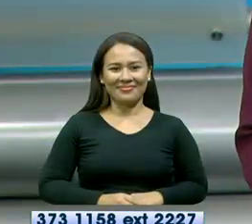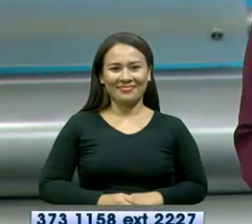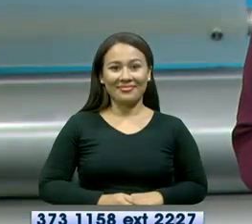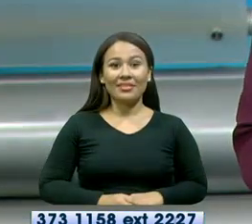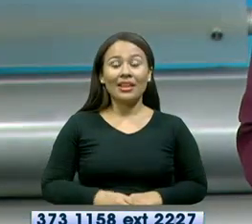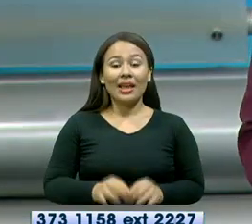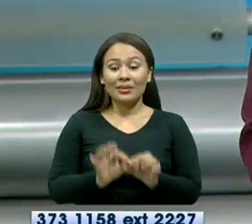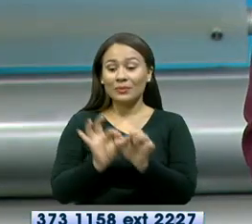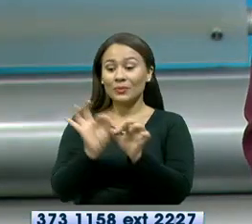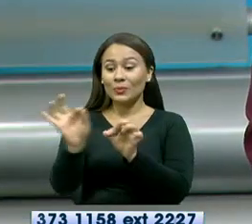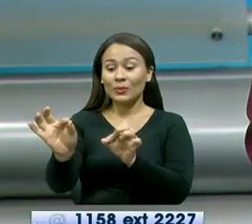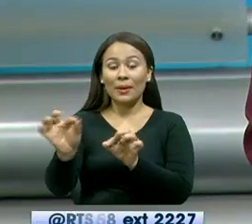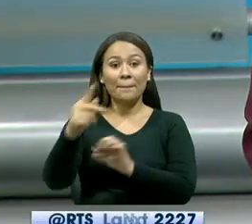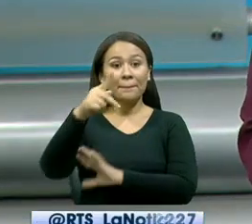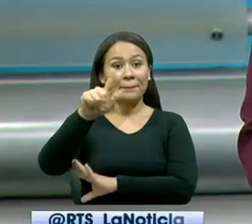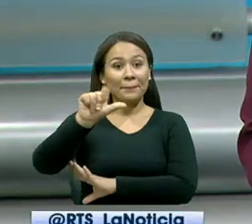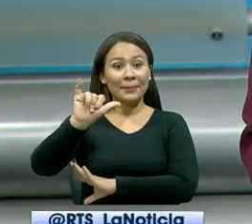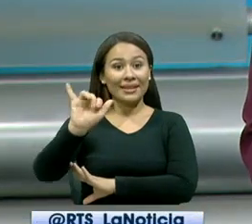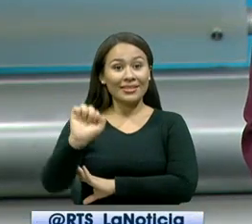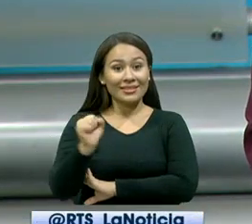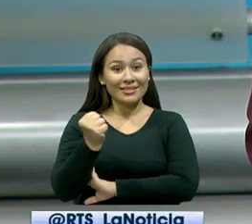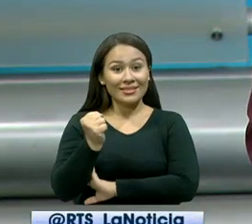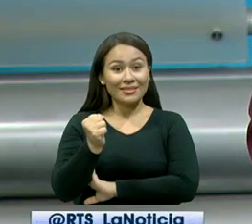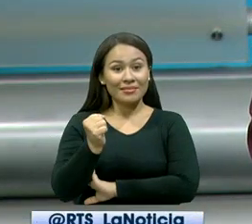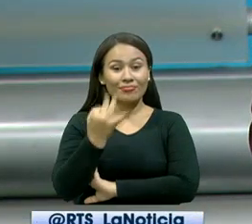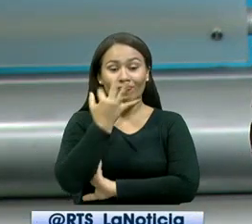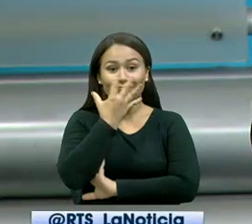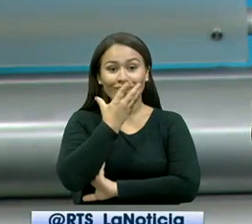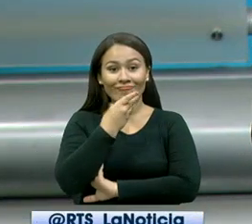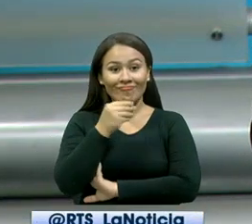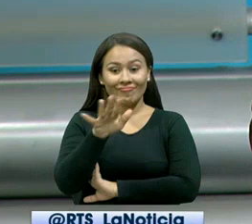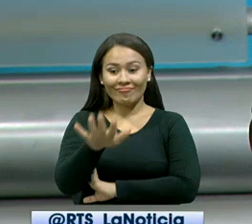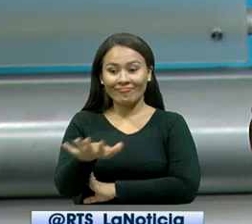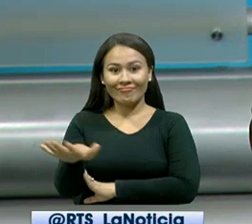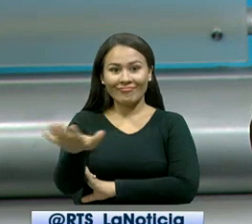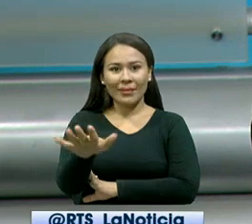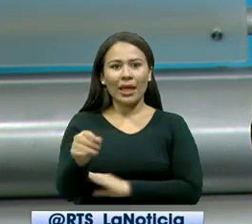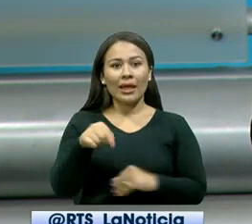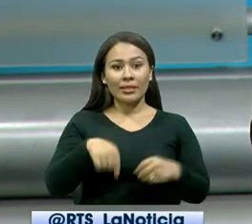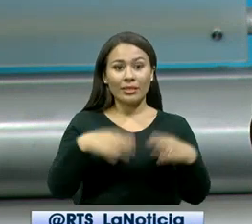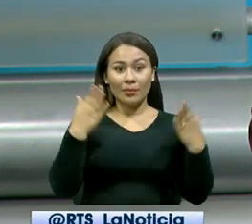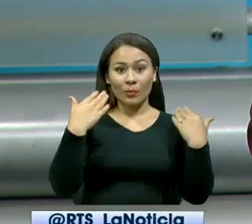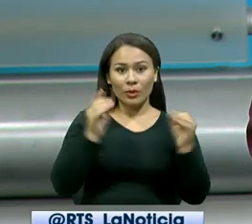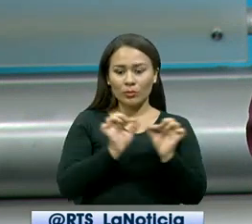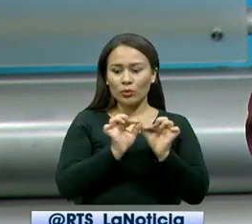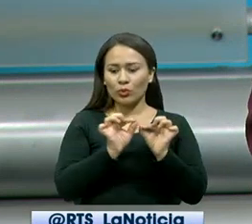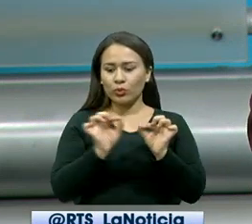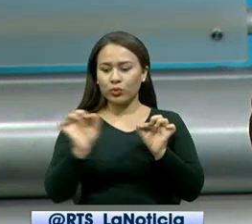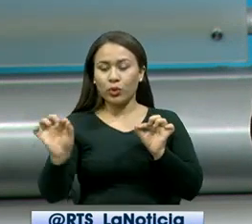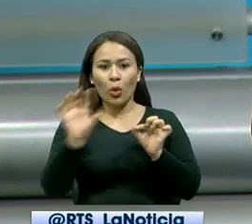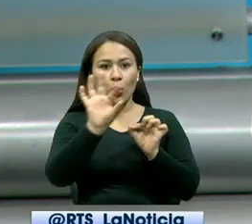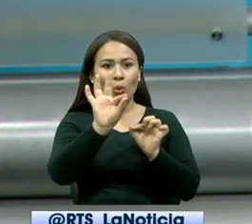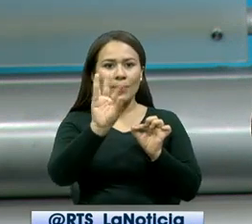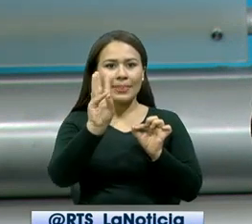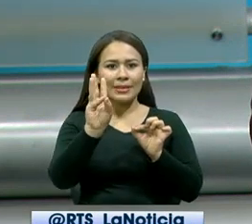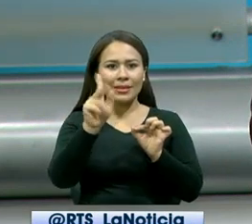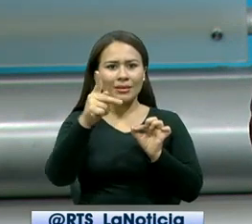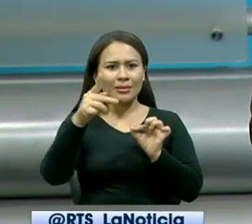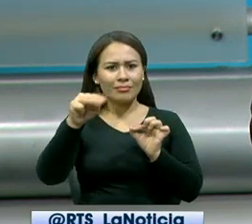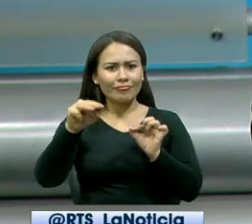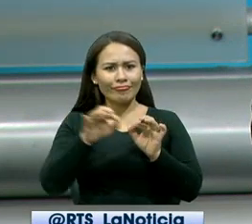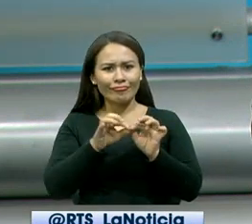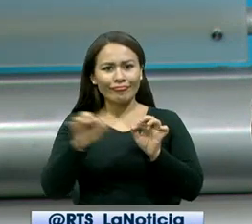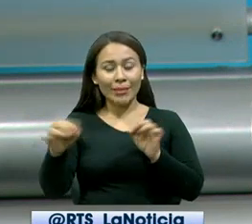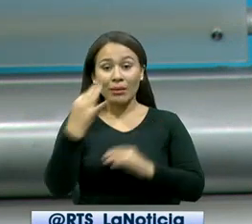El Cantón General Villamil Playas está situado a 96 kilómetros en Guayaquil, en la provincia del Guayas. Conocido como Playas, se